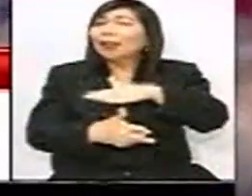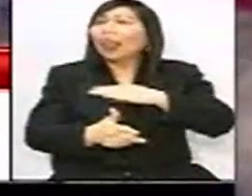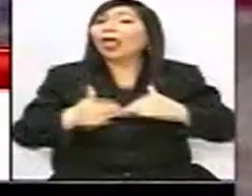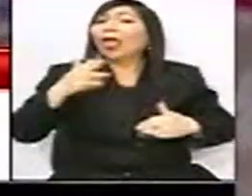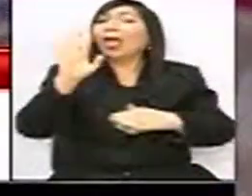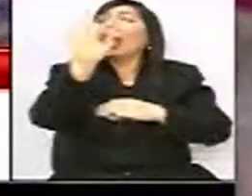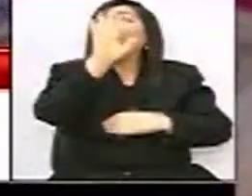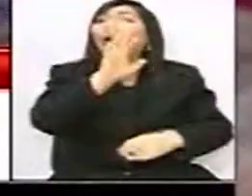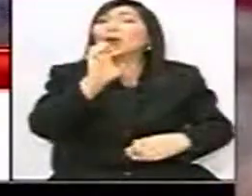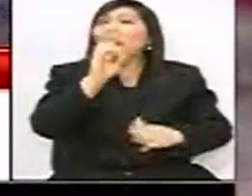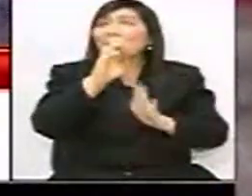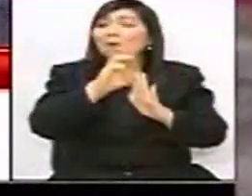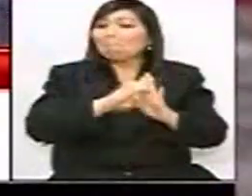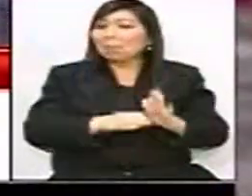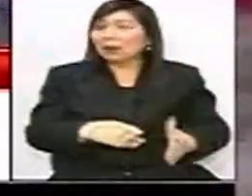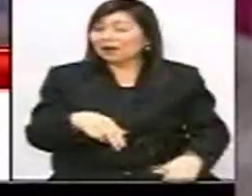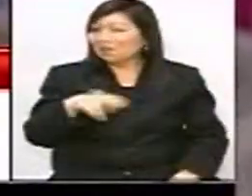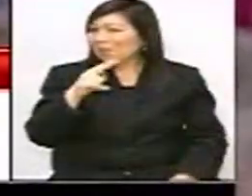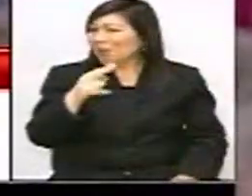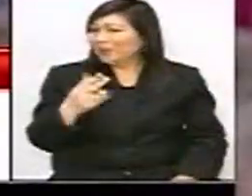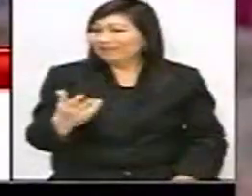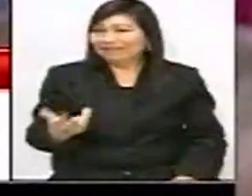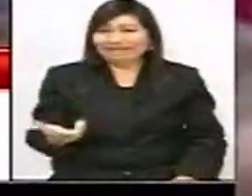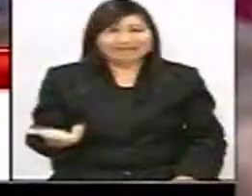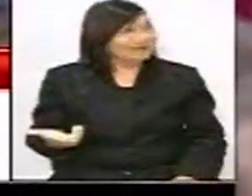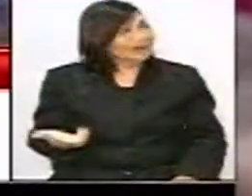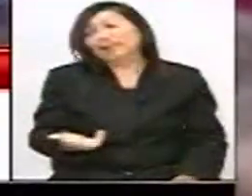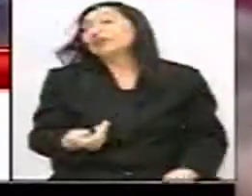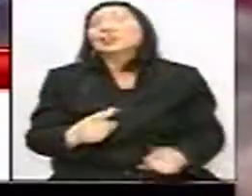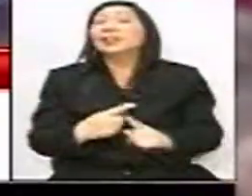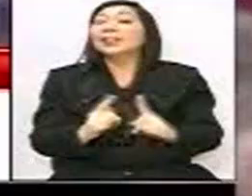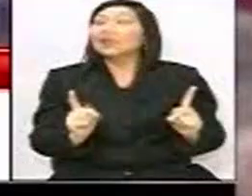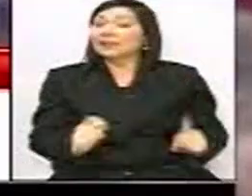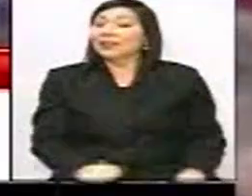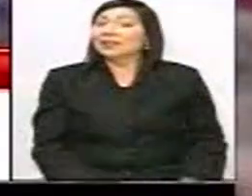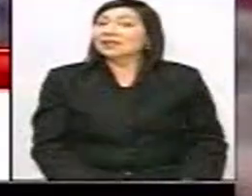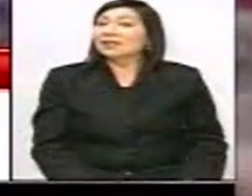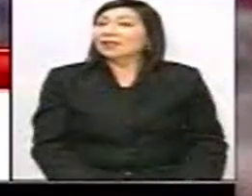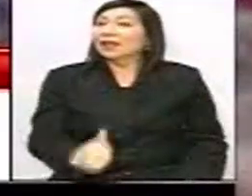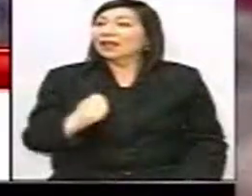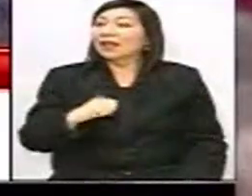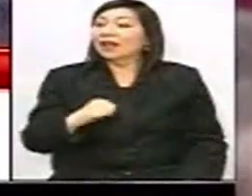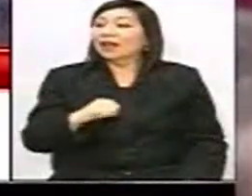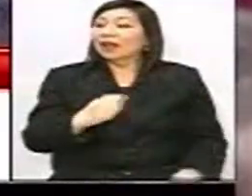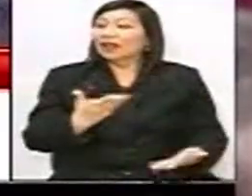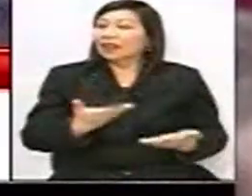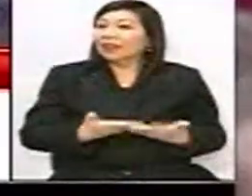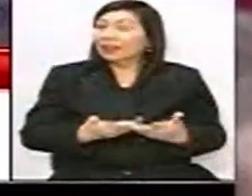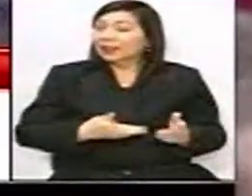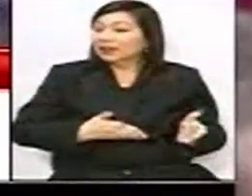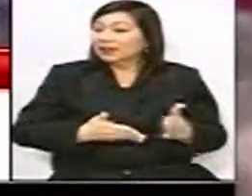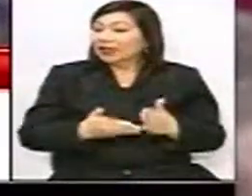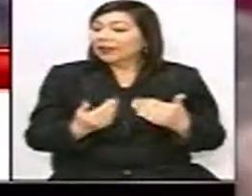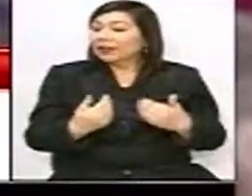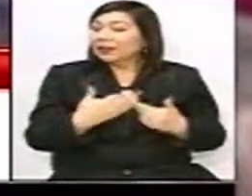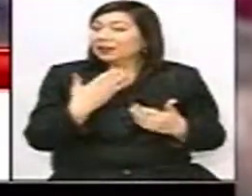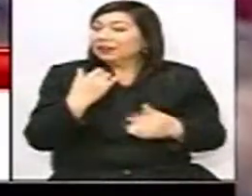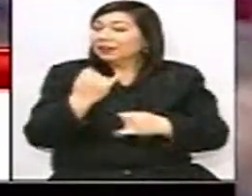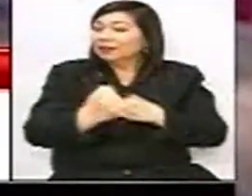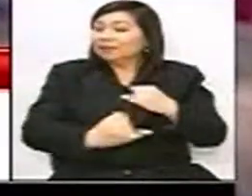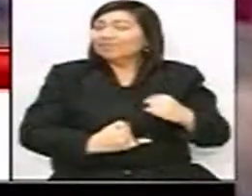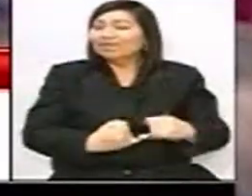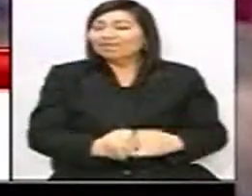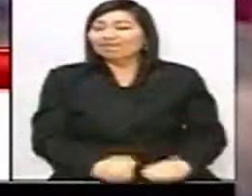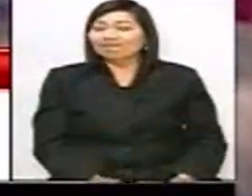Europa? Menos que el peaje en el Perú. Con una diferencia, que me diga el alcalde si nuestras autopistas tienen calidad